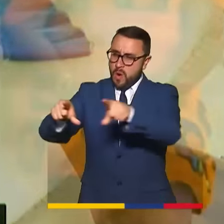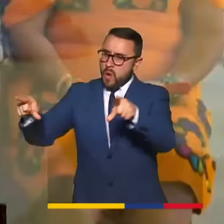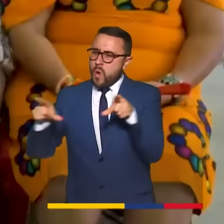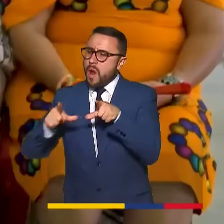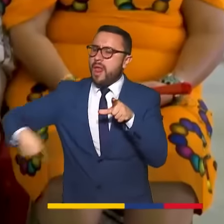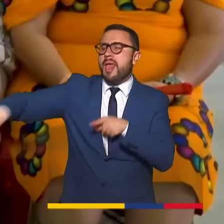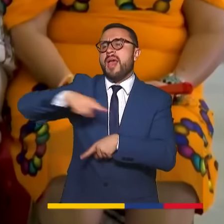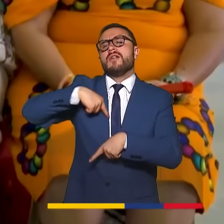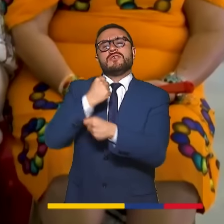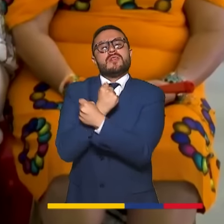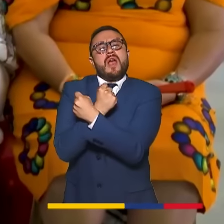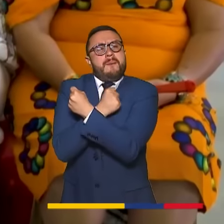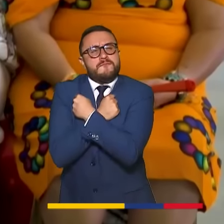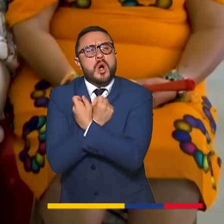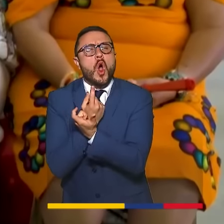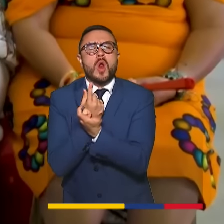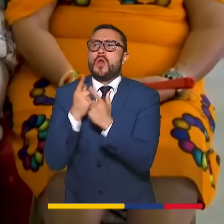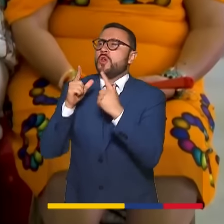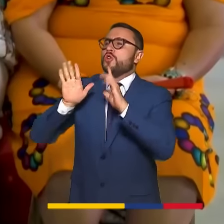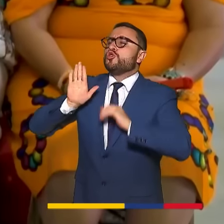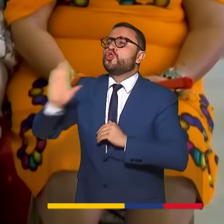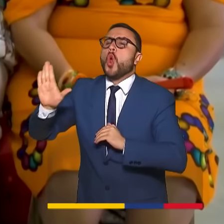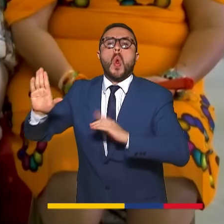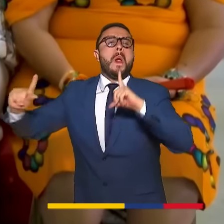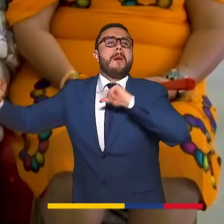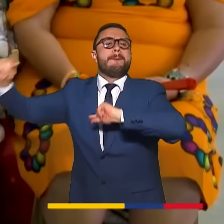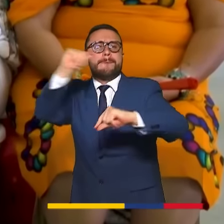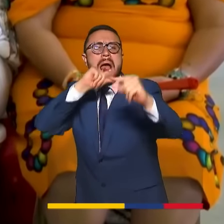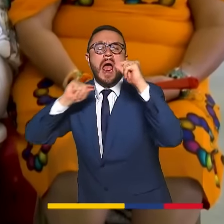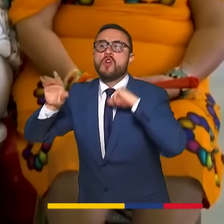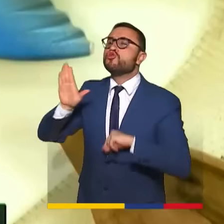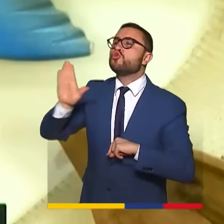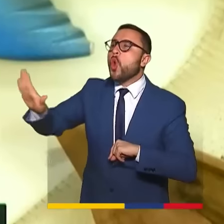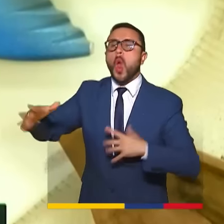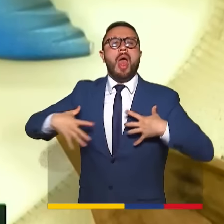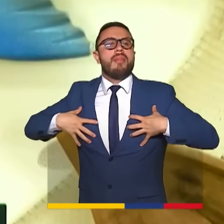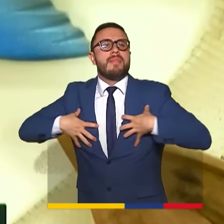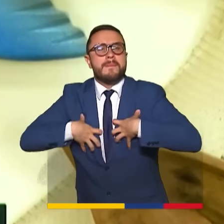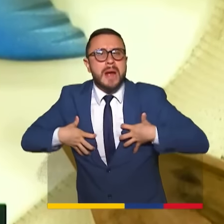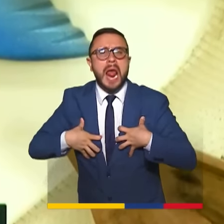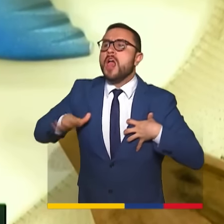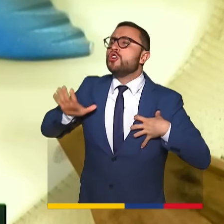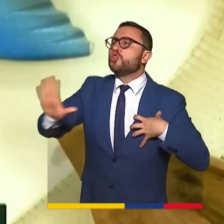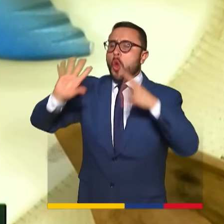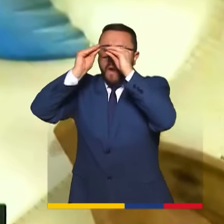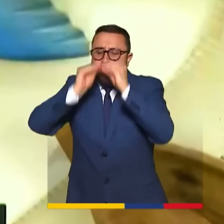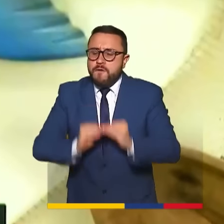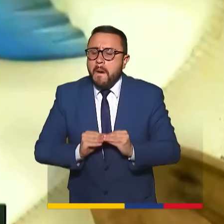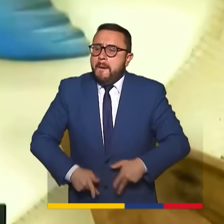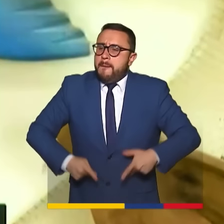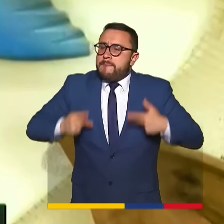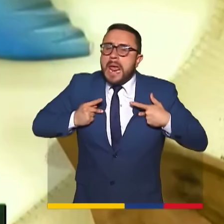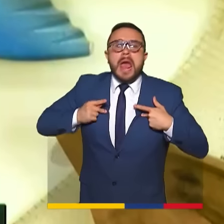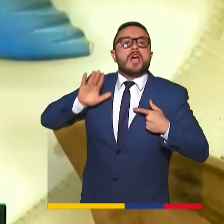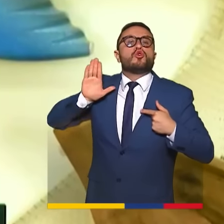de sus pájaros, de sus animales, de su manera de vivir, de su